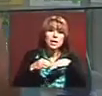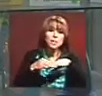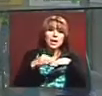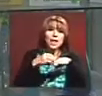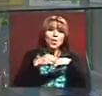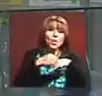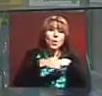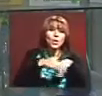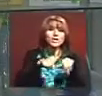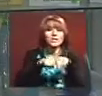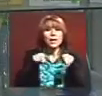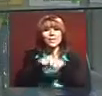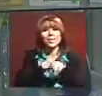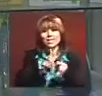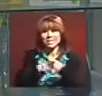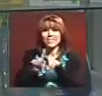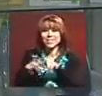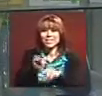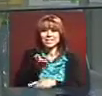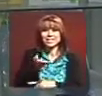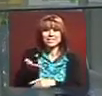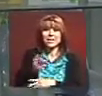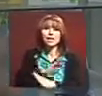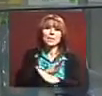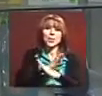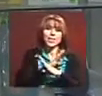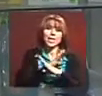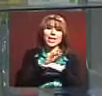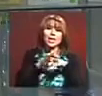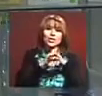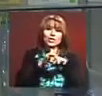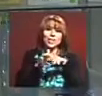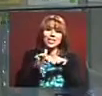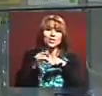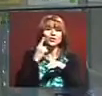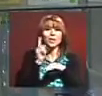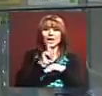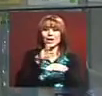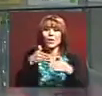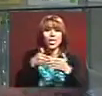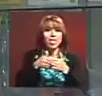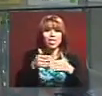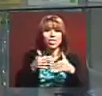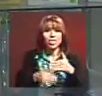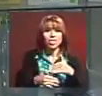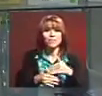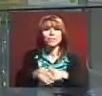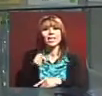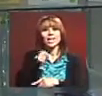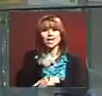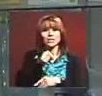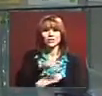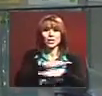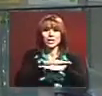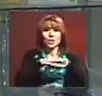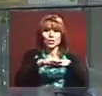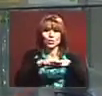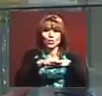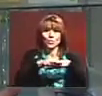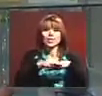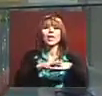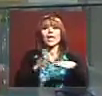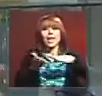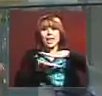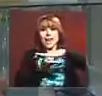dedos, peines de espuma, que lo que ayudan es a proteger los deditos para que en esa parte no se maltrate. Eso es lo que es en el dorso. En la